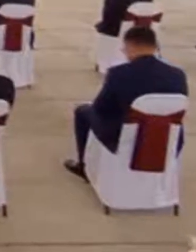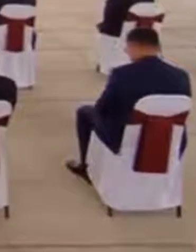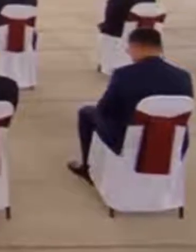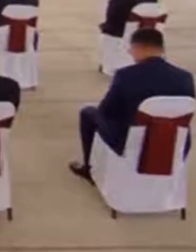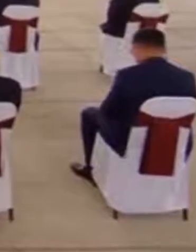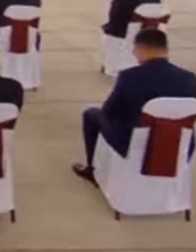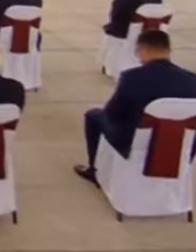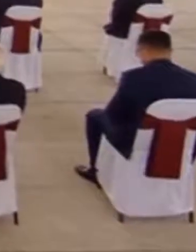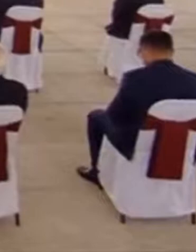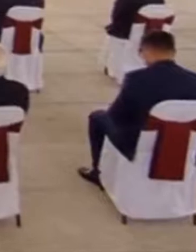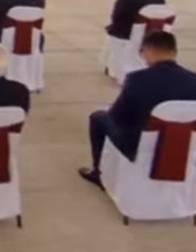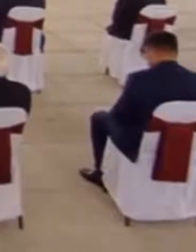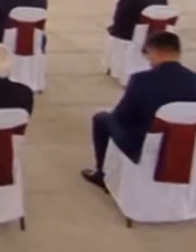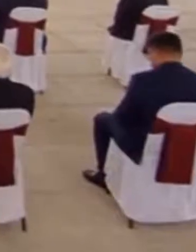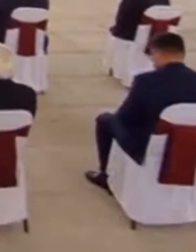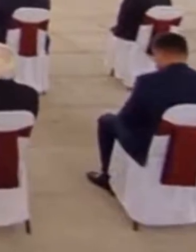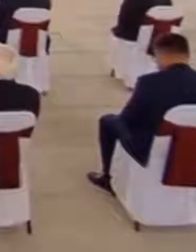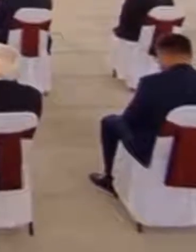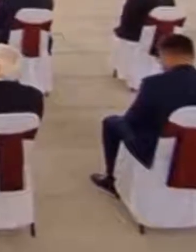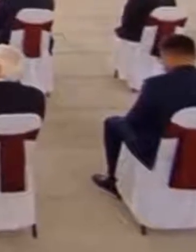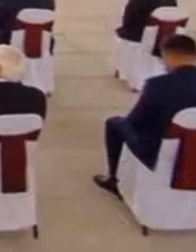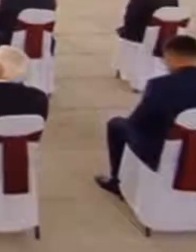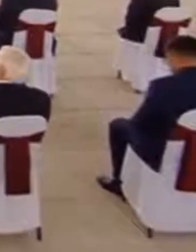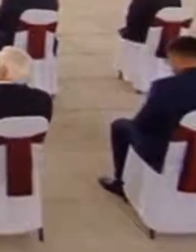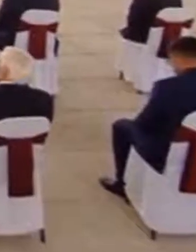Ingeniero Cuauhtémoc Cárdenas Solórzano,